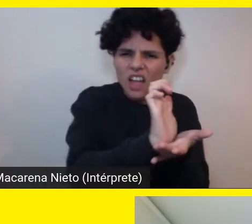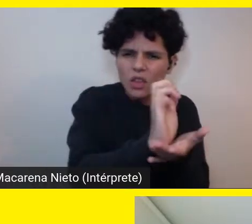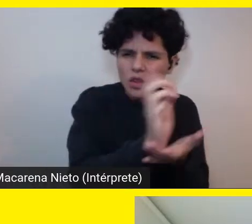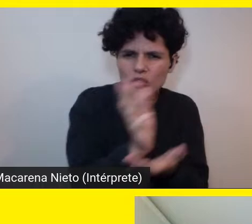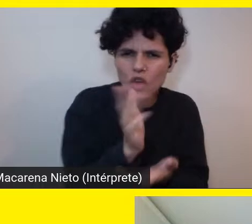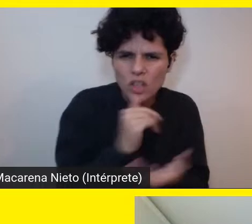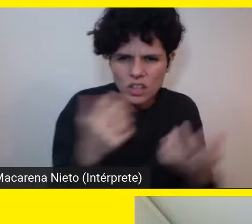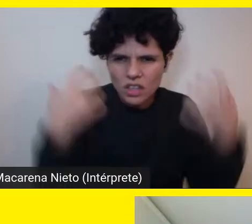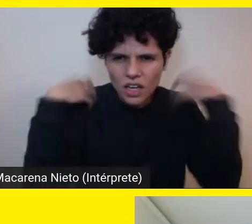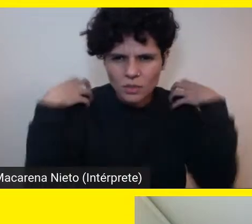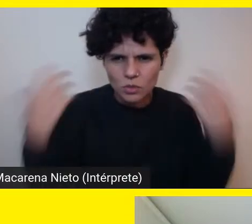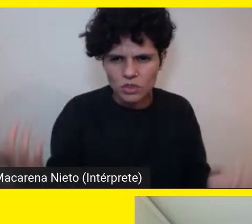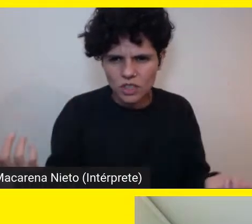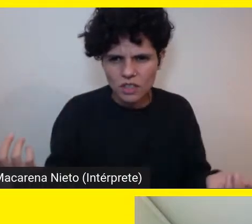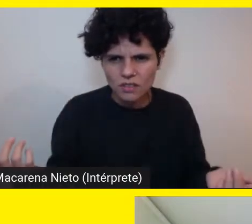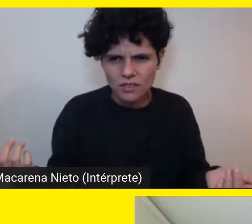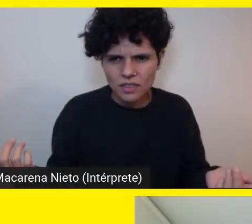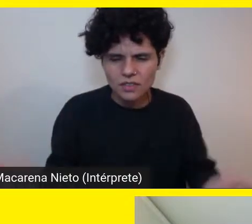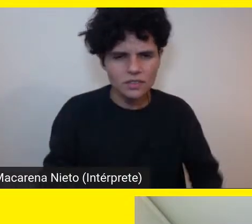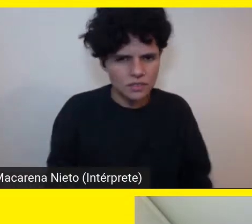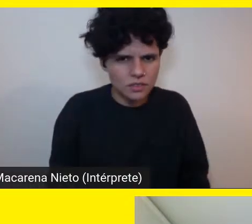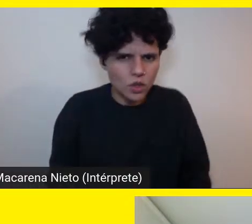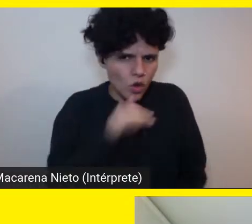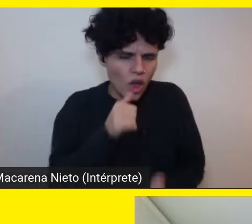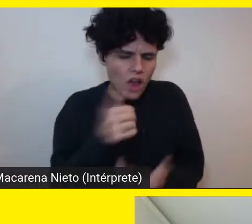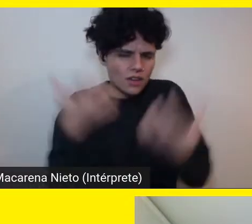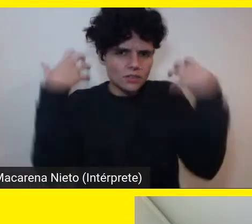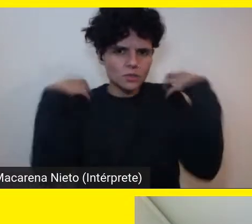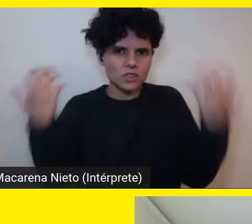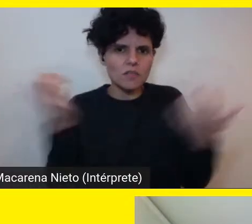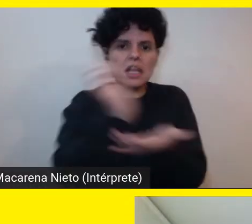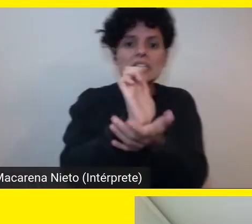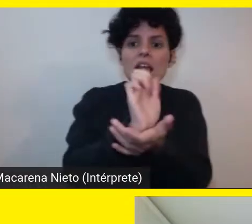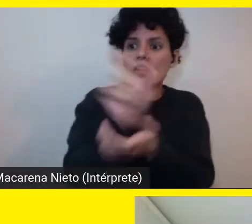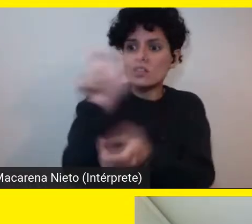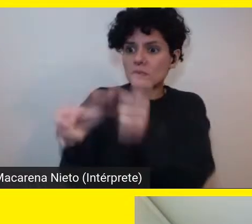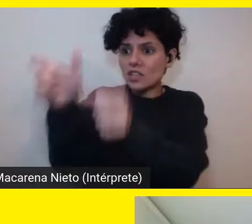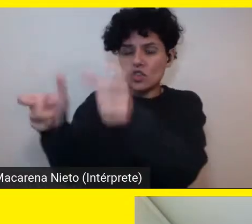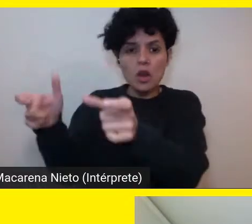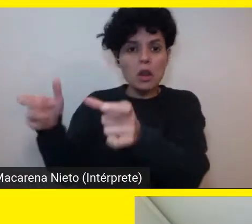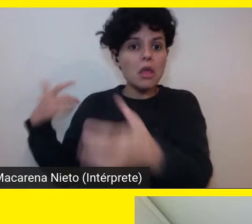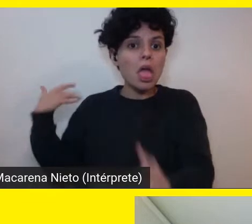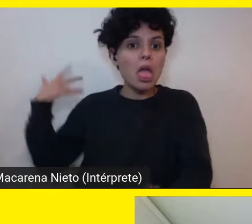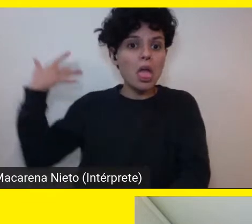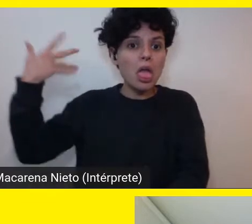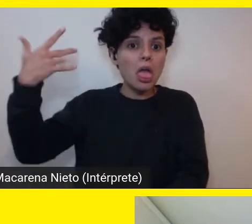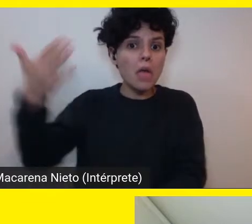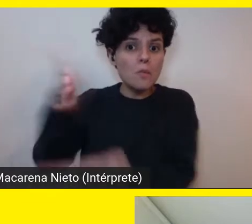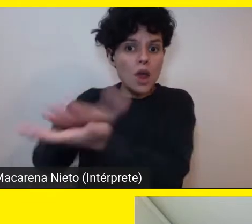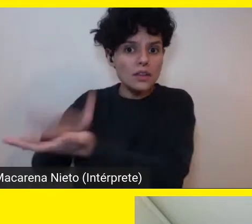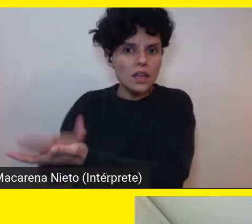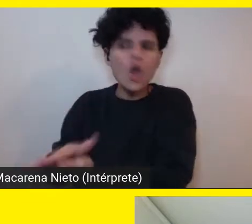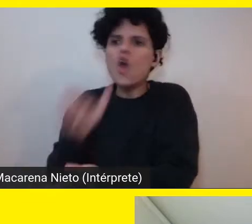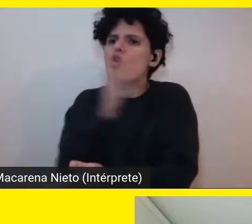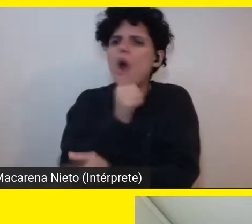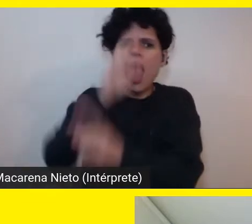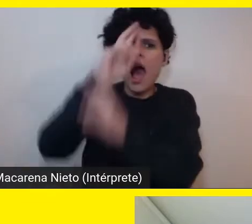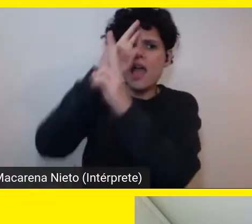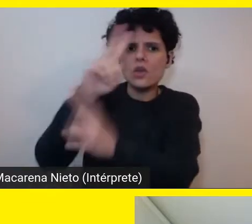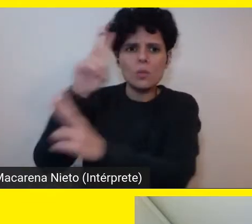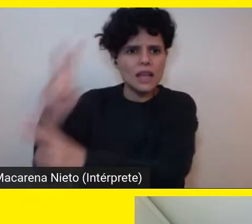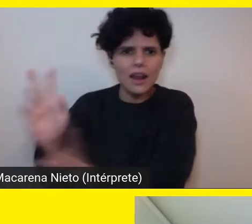le murió esa gente sin que fueran capaces de siquiera hacer un breve homenaje. Esa es una de las primeras